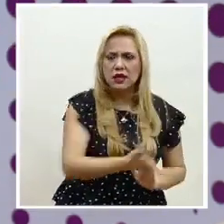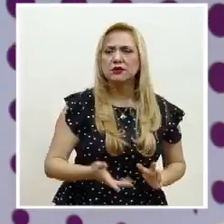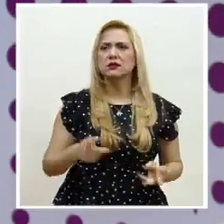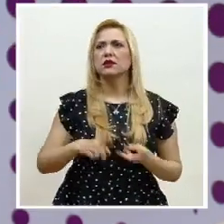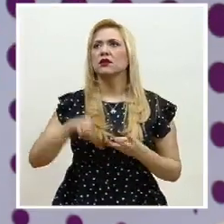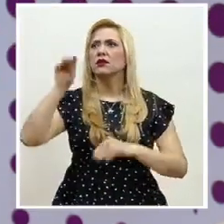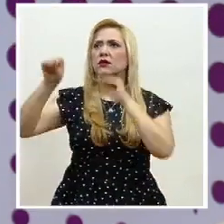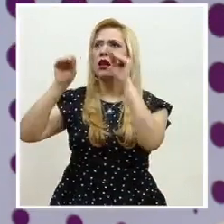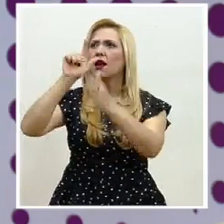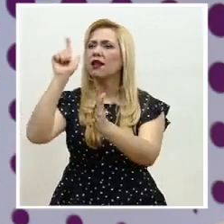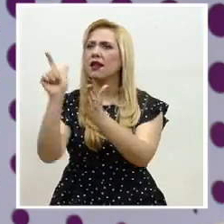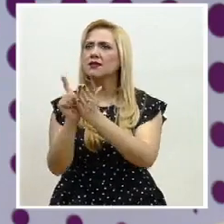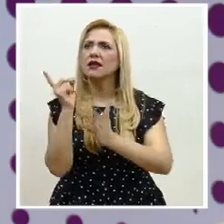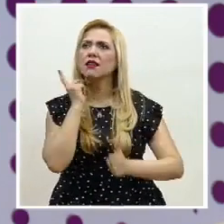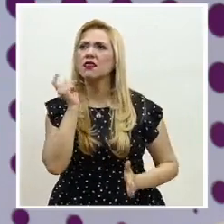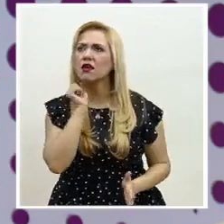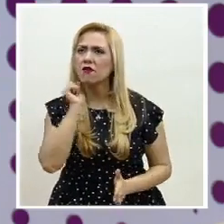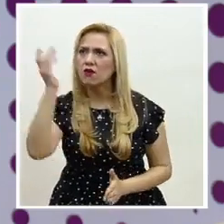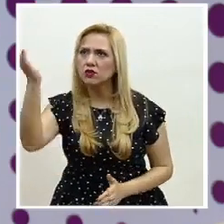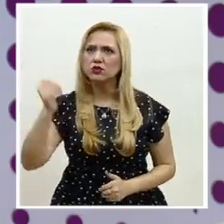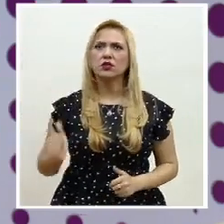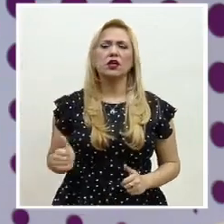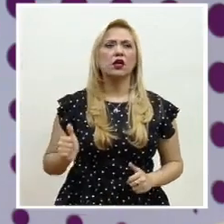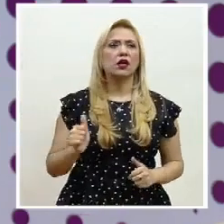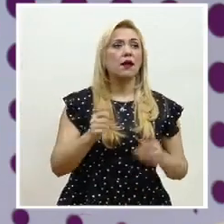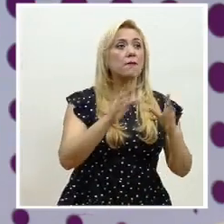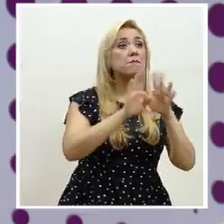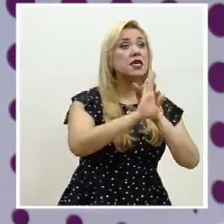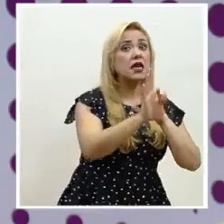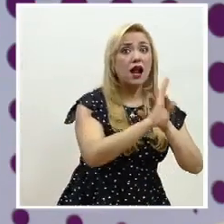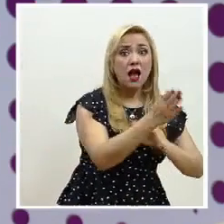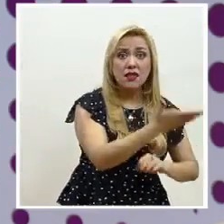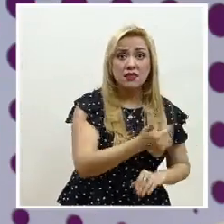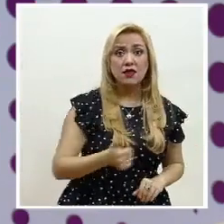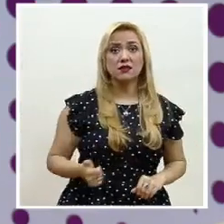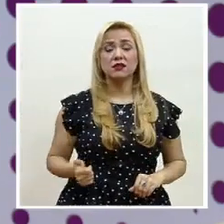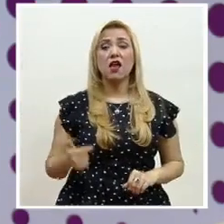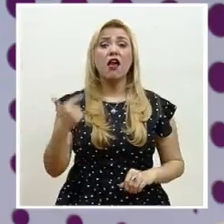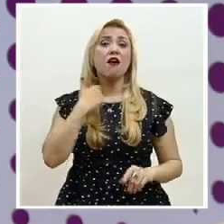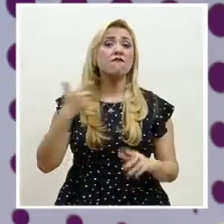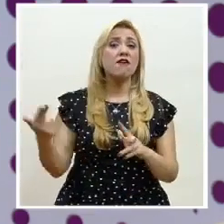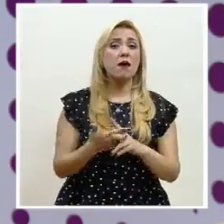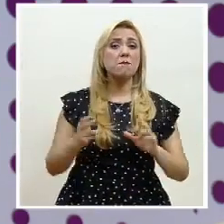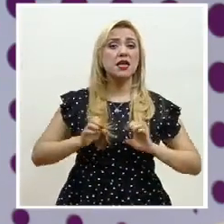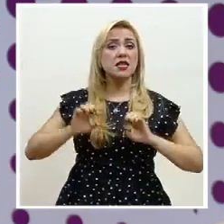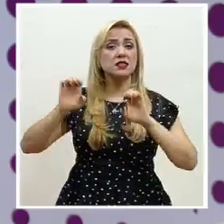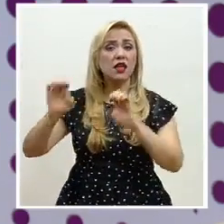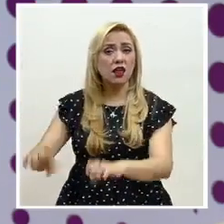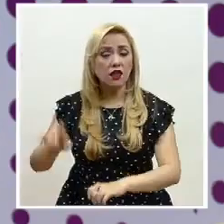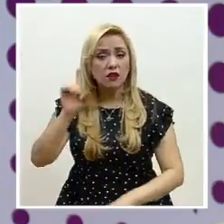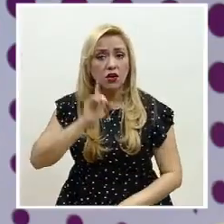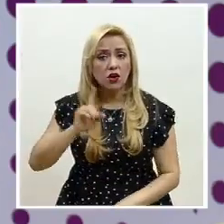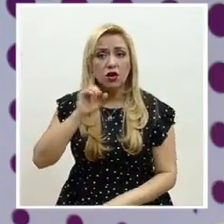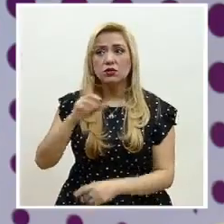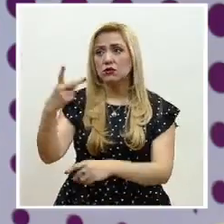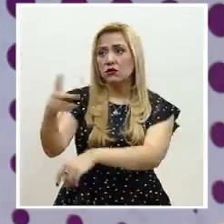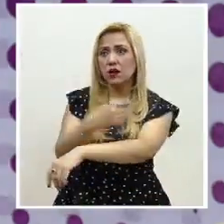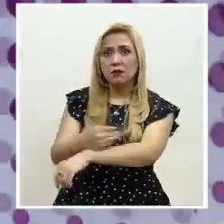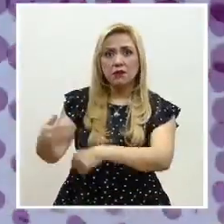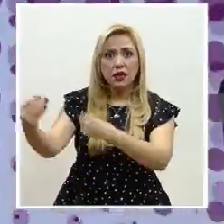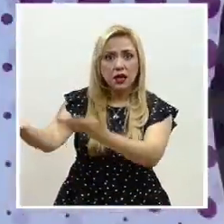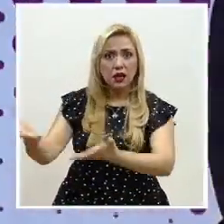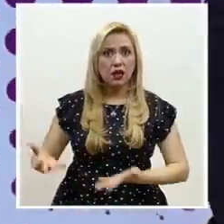desde las personas migrantes, víctimas de feminicidio, obviamente para sus familias, víctimas del delito,